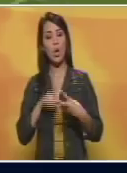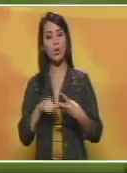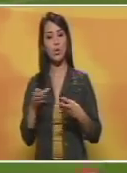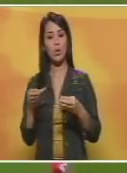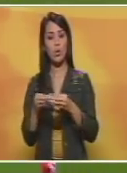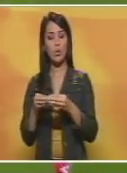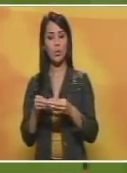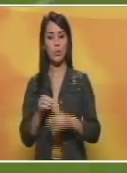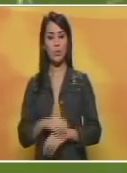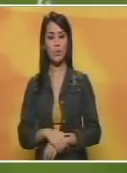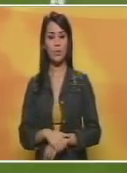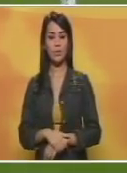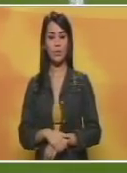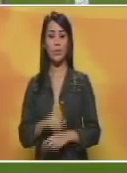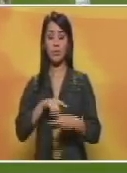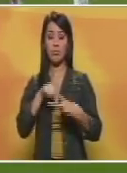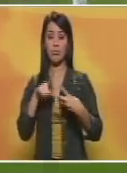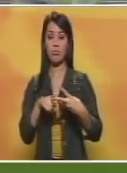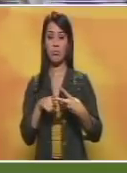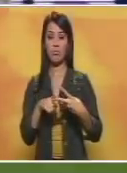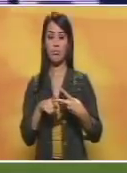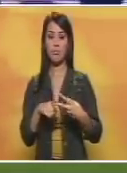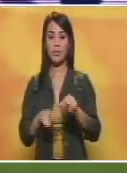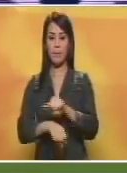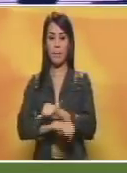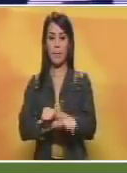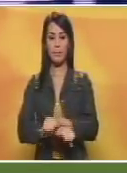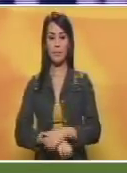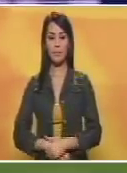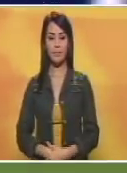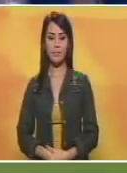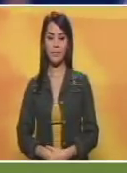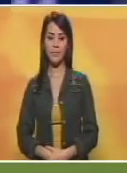benzema y sergio ramos- convirtieron por los de chamartín